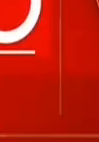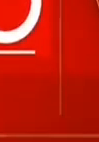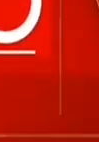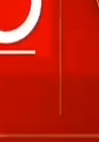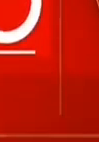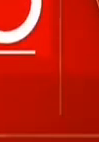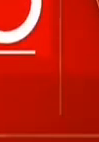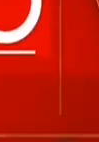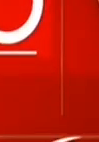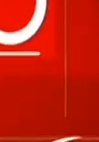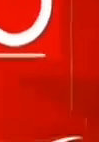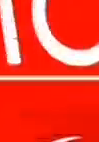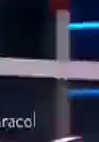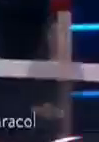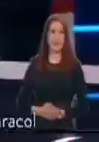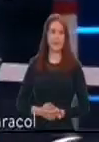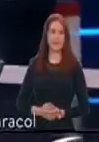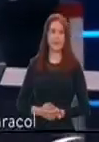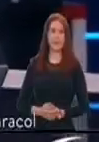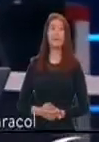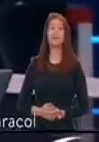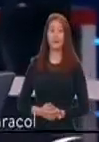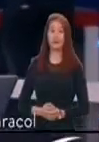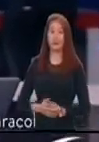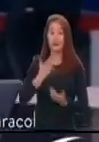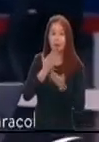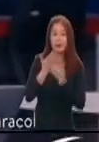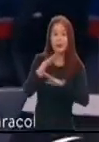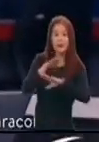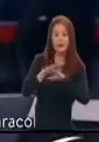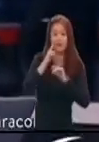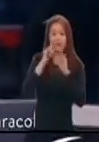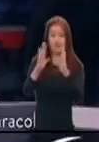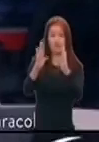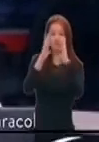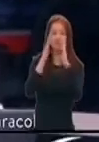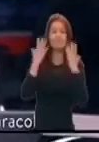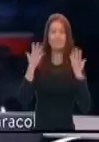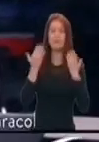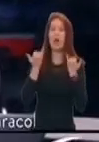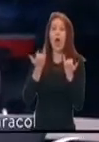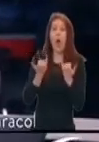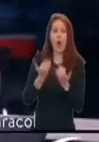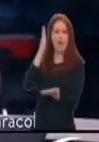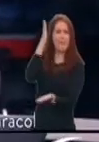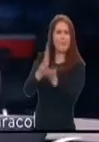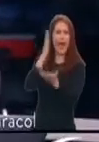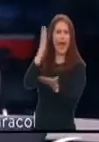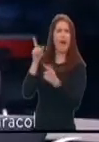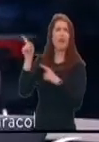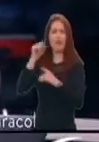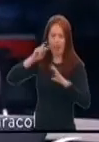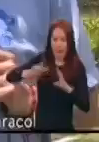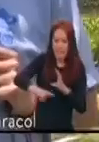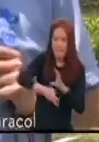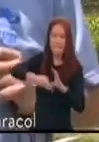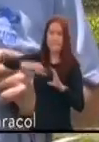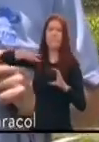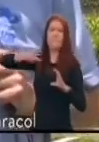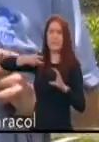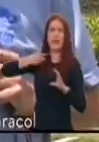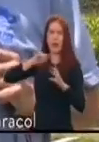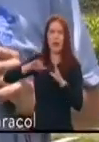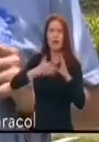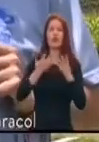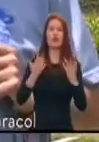Lo último en Noticias Caracol. Buenas tardes, mucha atención. Se registra una emergencia en una mina de carbón en La Ubita, en